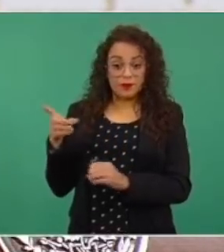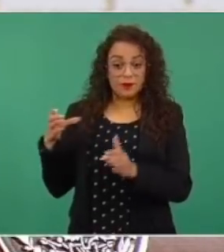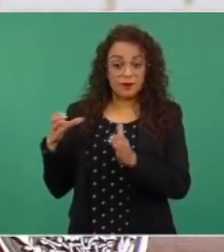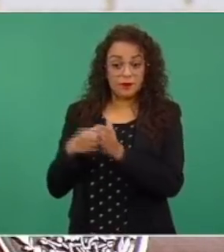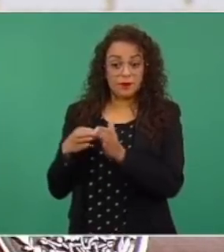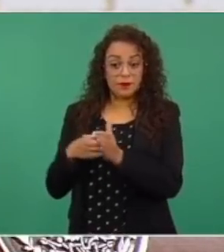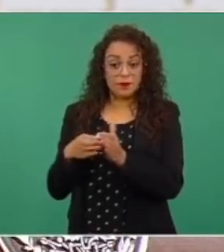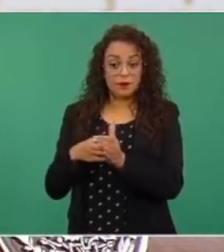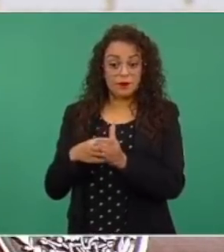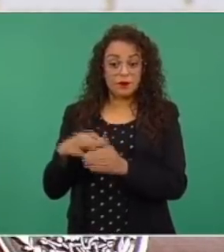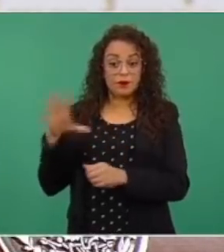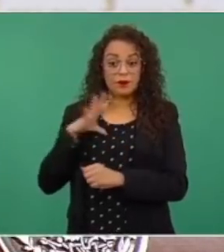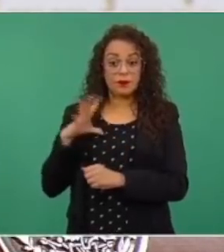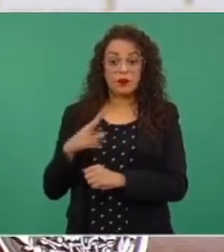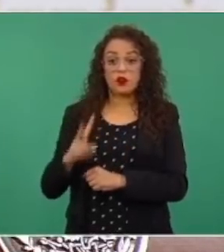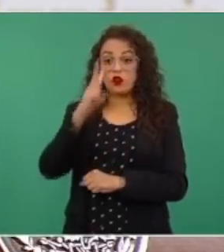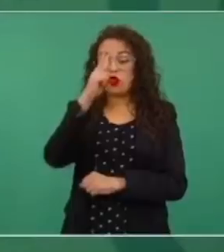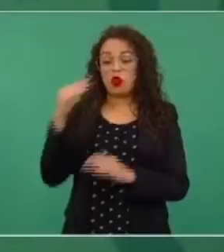2,000 millones.